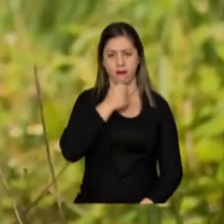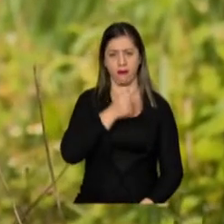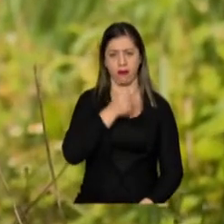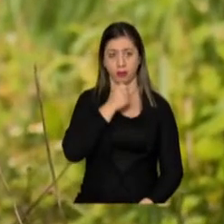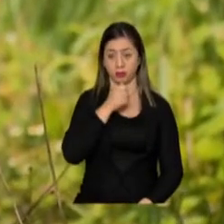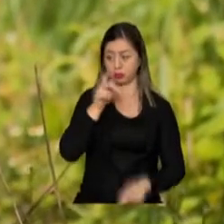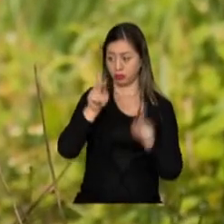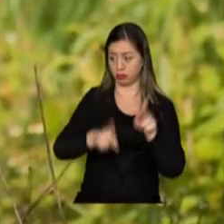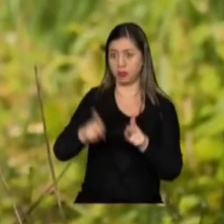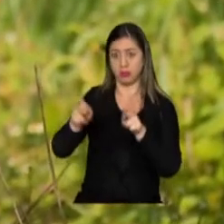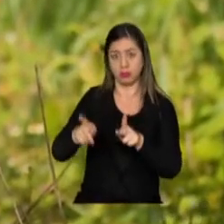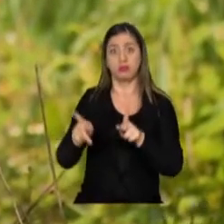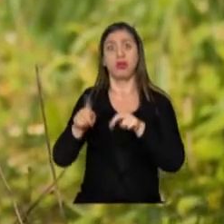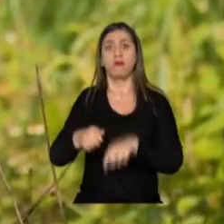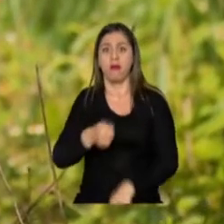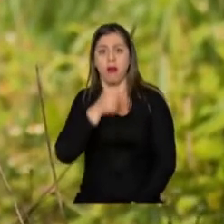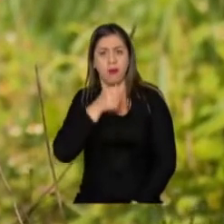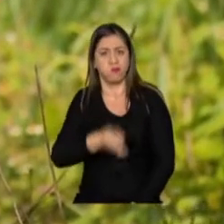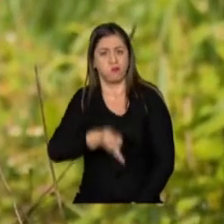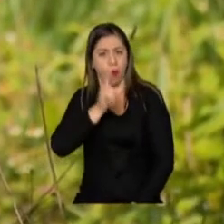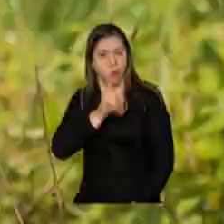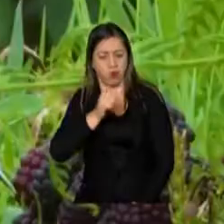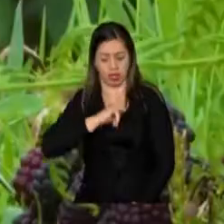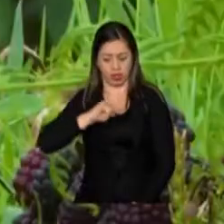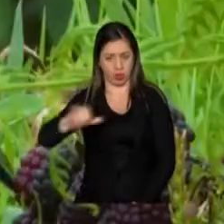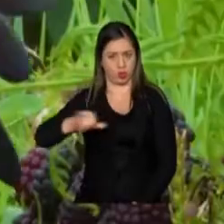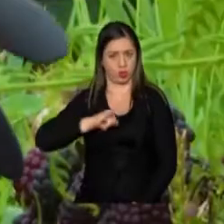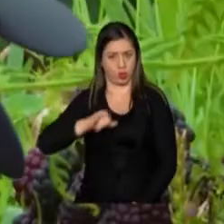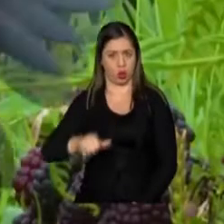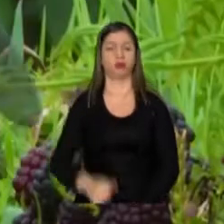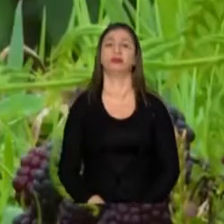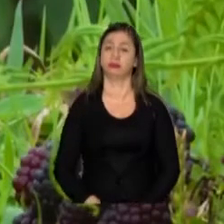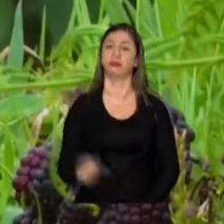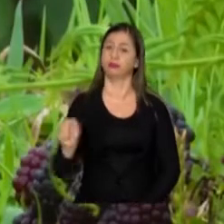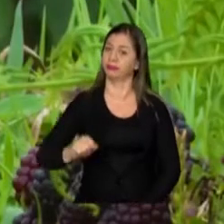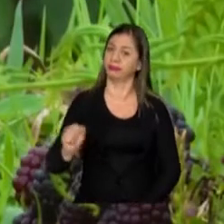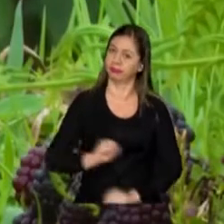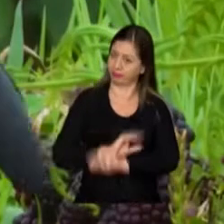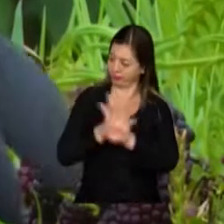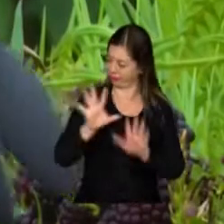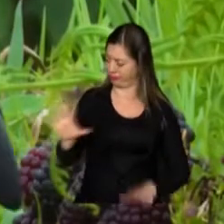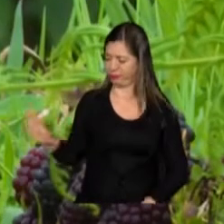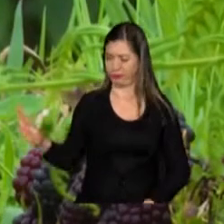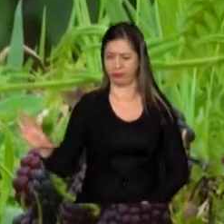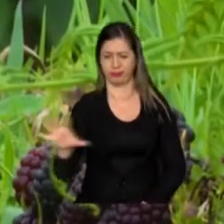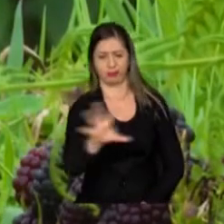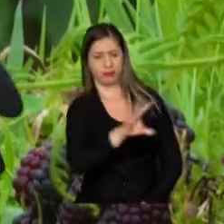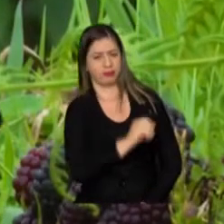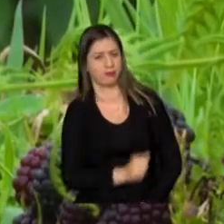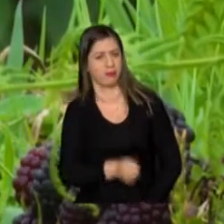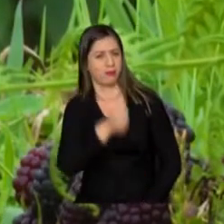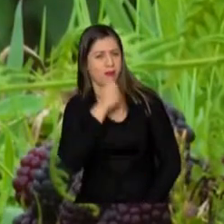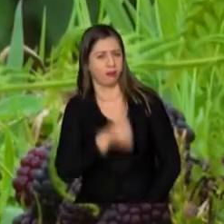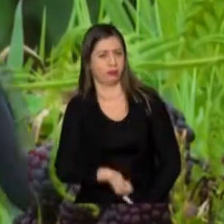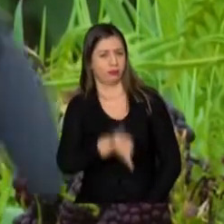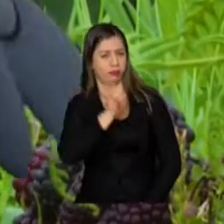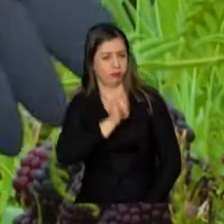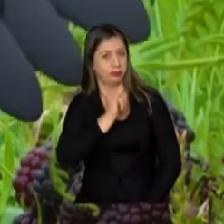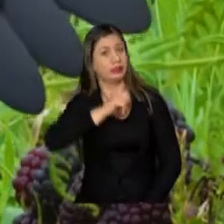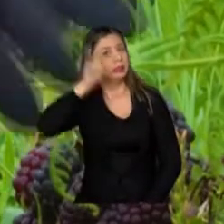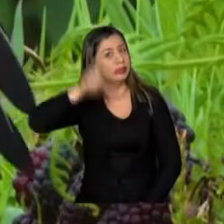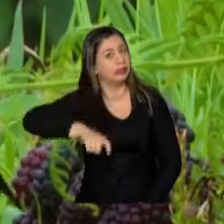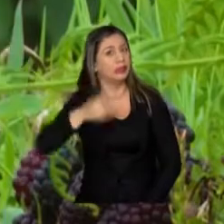los humanos también toman mucha agüita como yo. Claro que sí, Rupito, todos tomamos y necesitamos mucho el